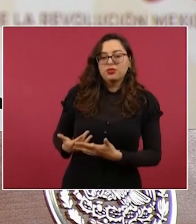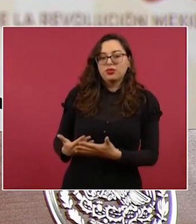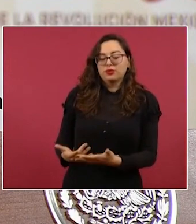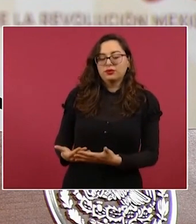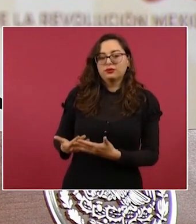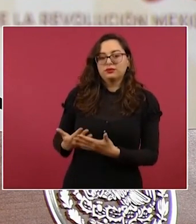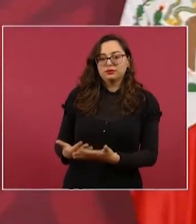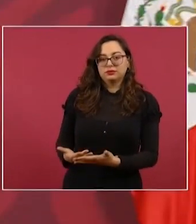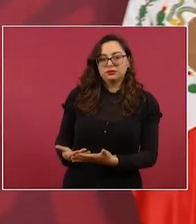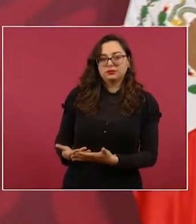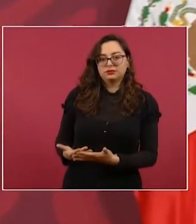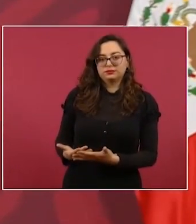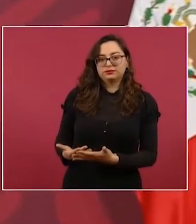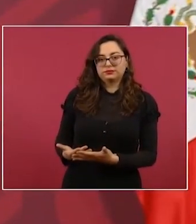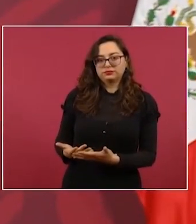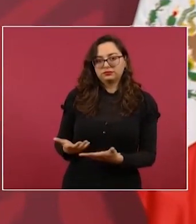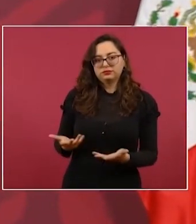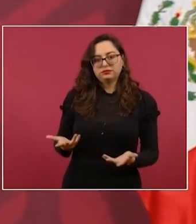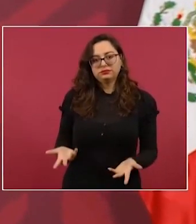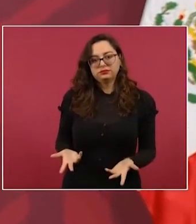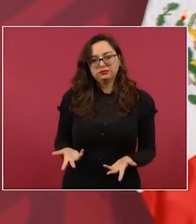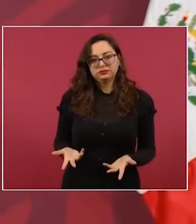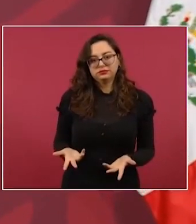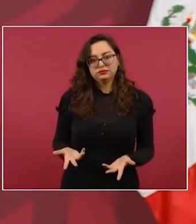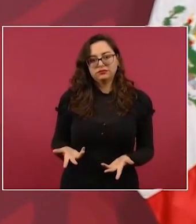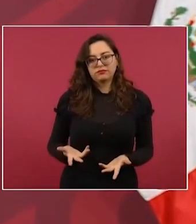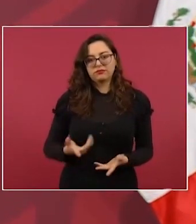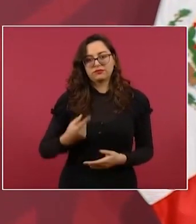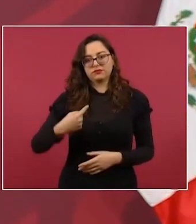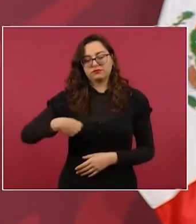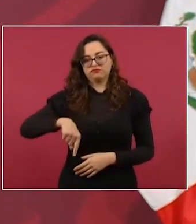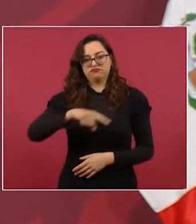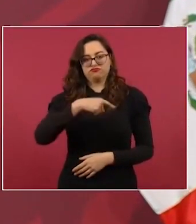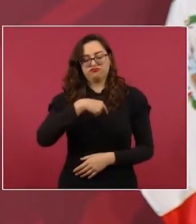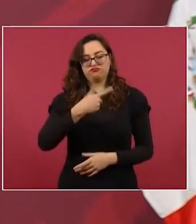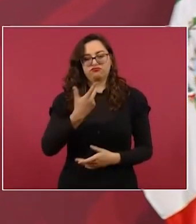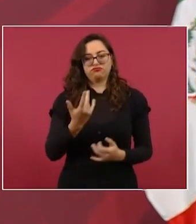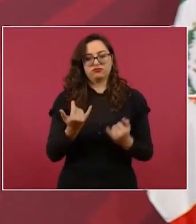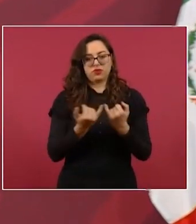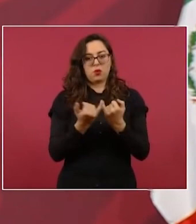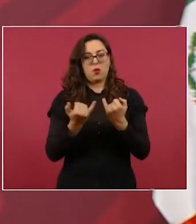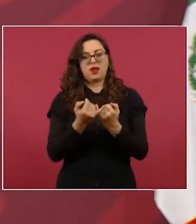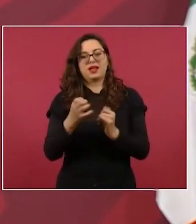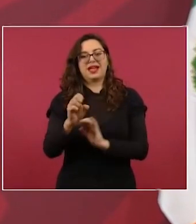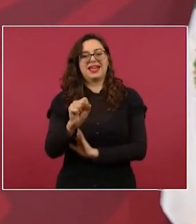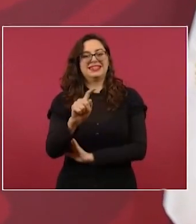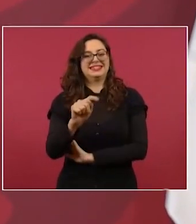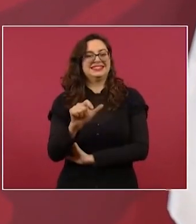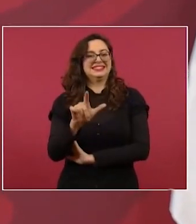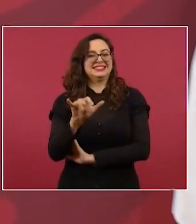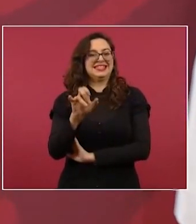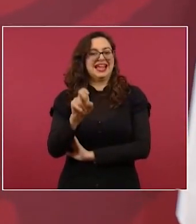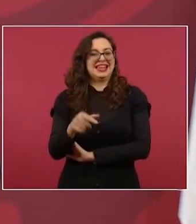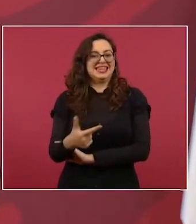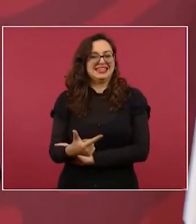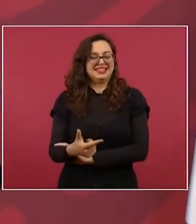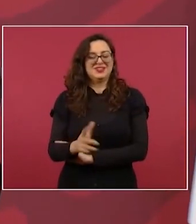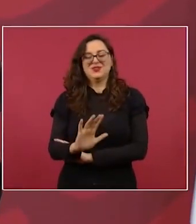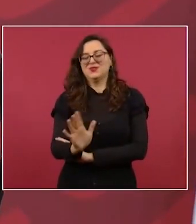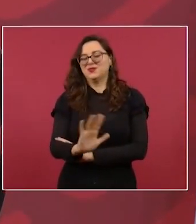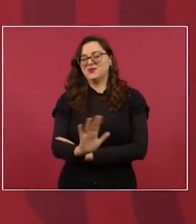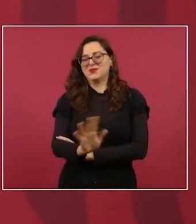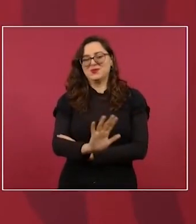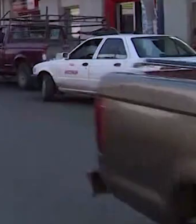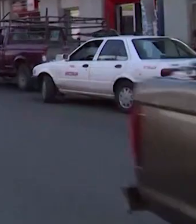democracia, a la centralización del poder y a la idea de ser el único que sabe pensar hacia dónde hay que caminar.